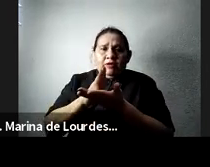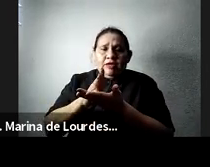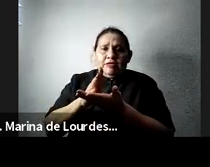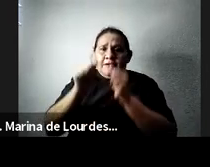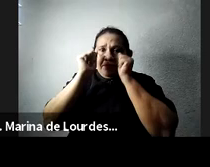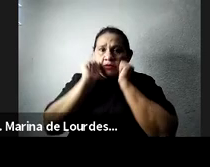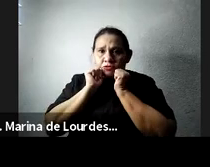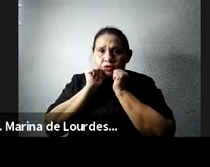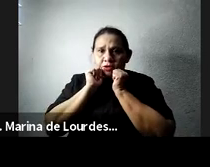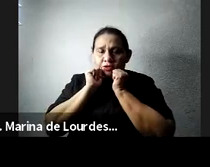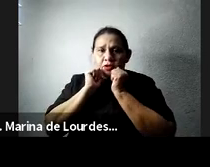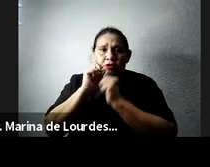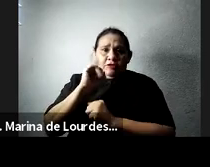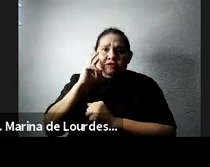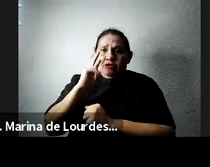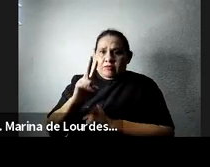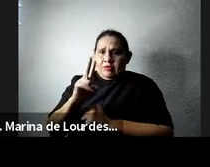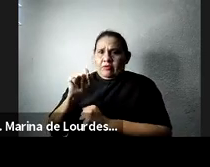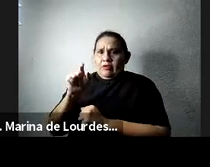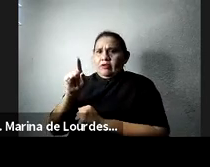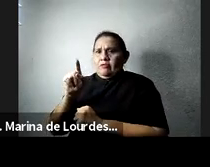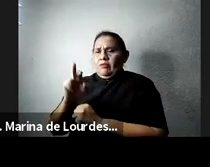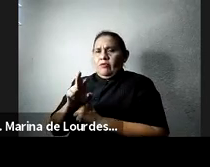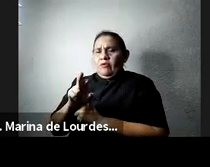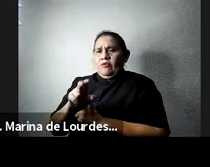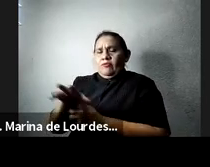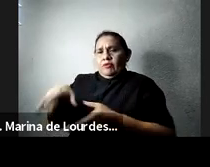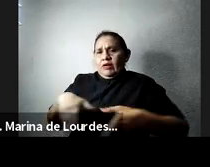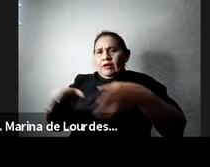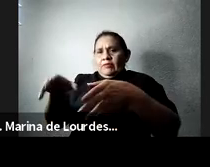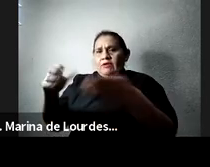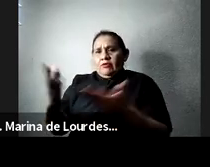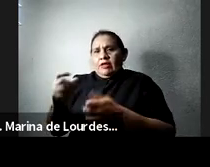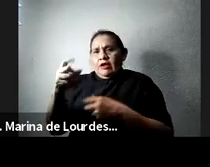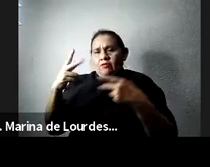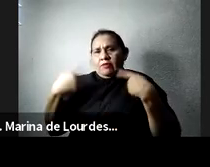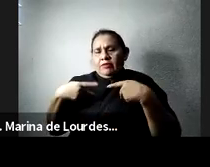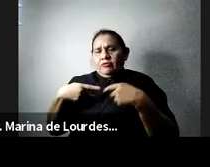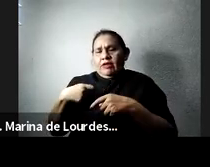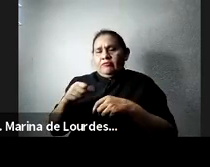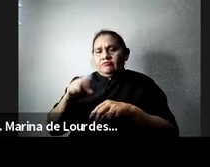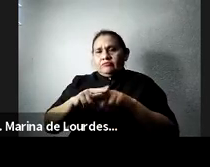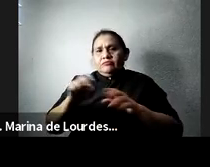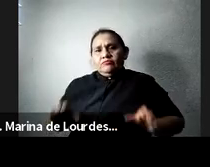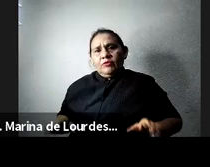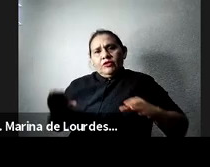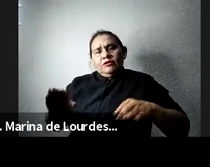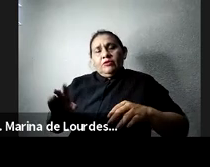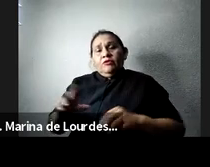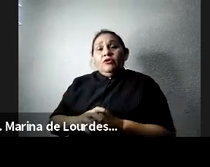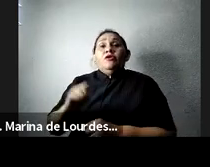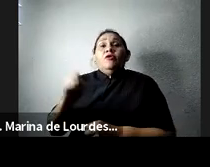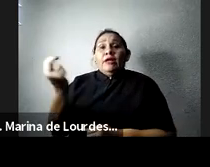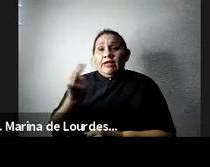si vemos, es el mismo recorrido que haría una persona en silla de ruedas. Y los